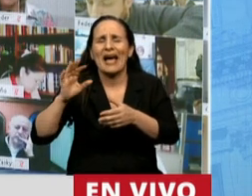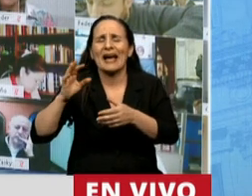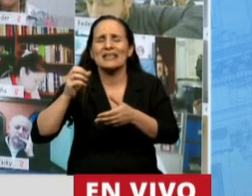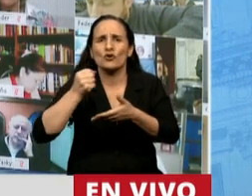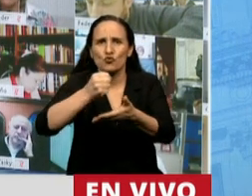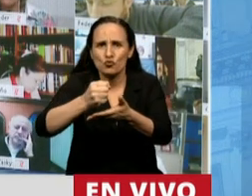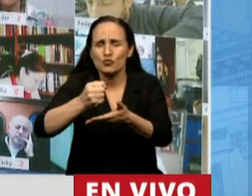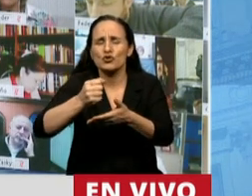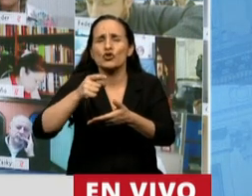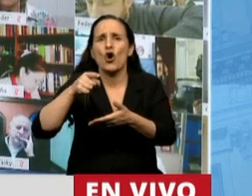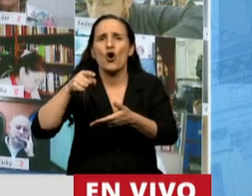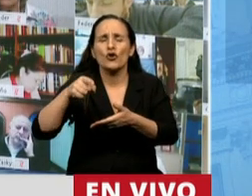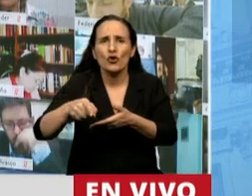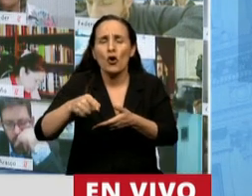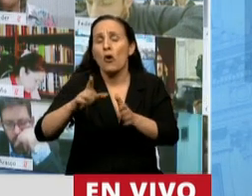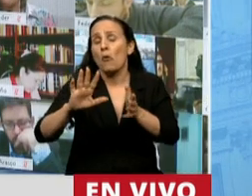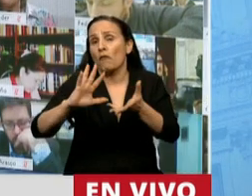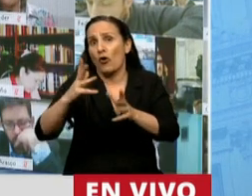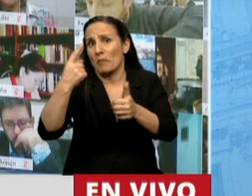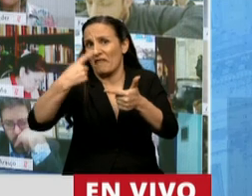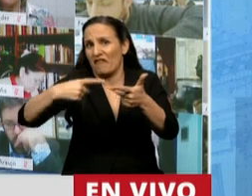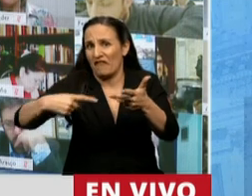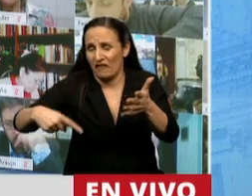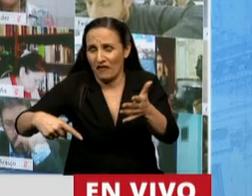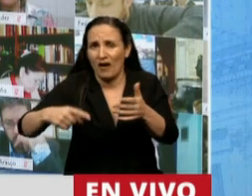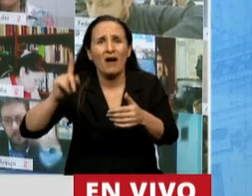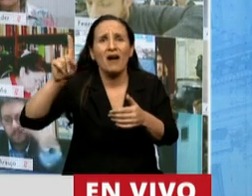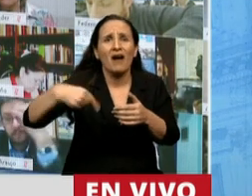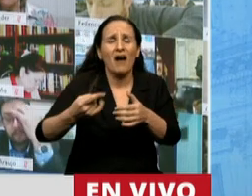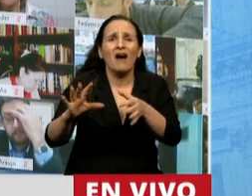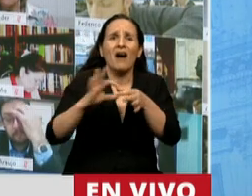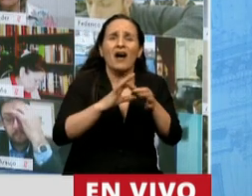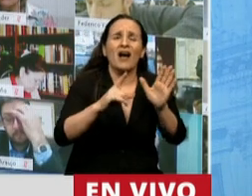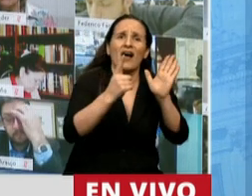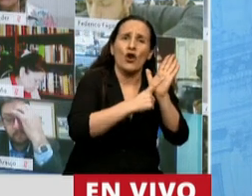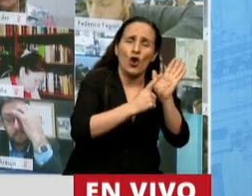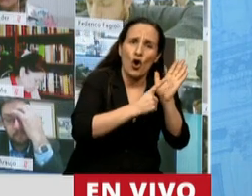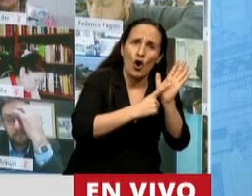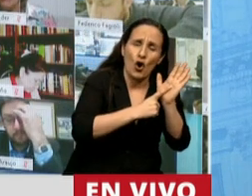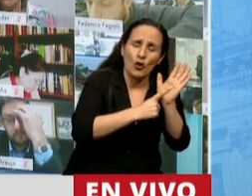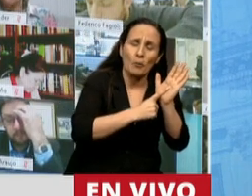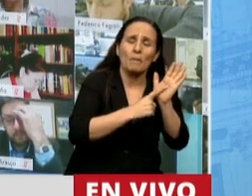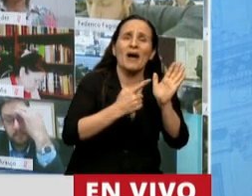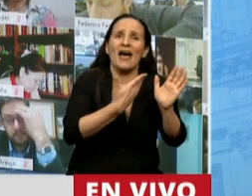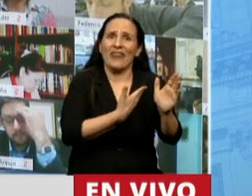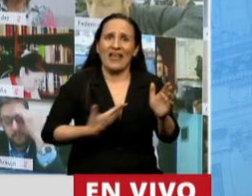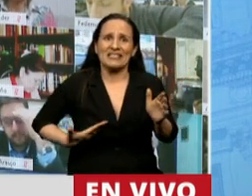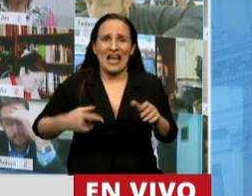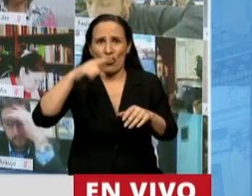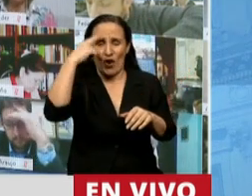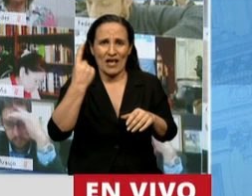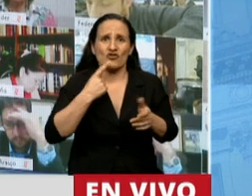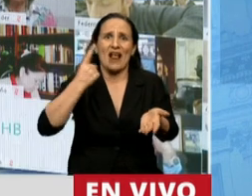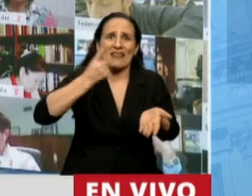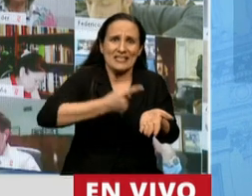interés en cualquiera de su forma de instrumentación resultante de una norma o decisión que establezca o establecido el estado nacional